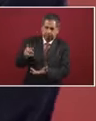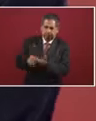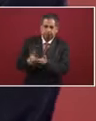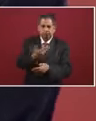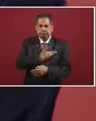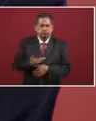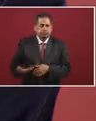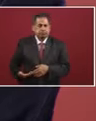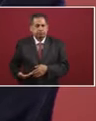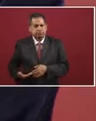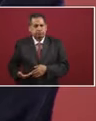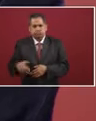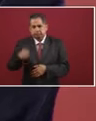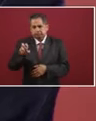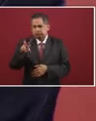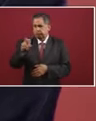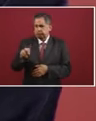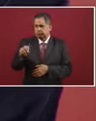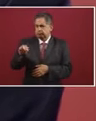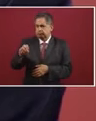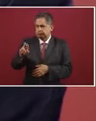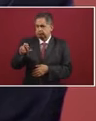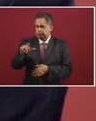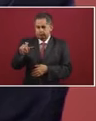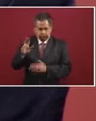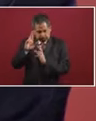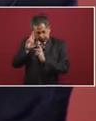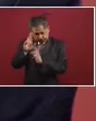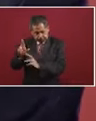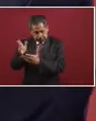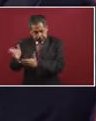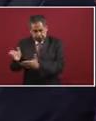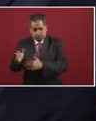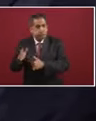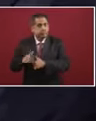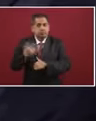presidente Evo Morales porque